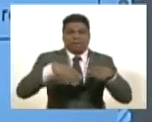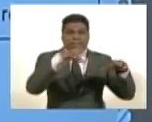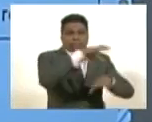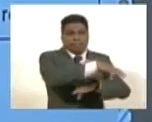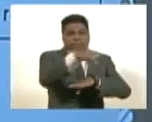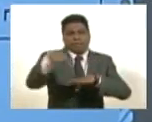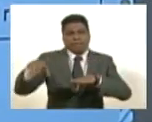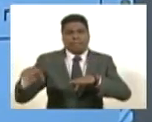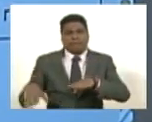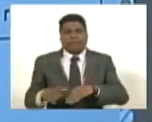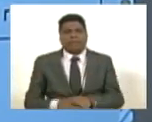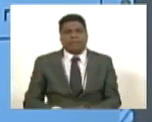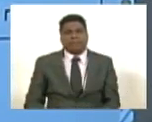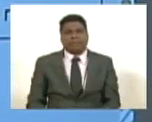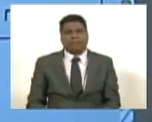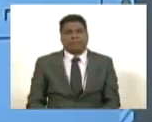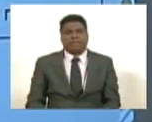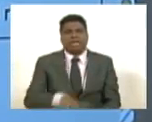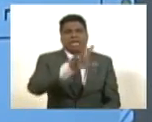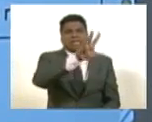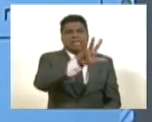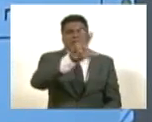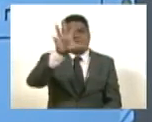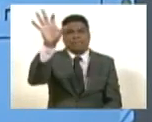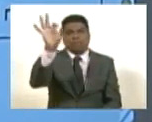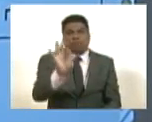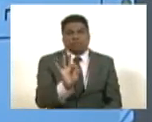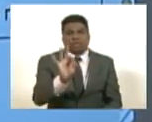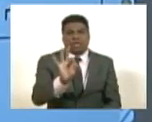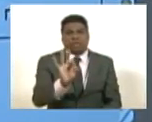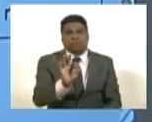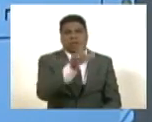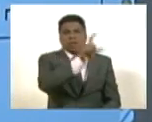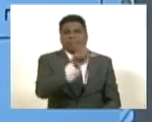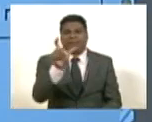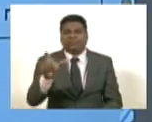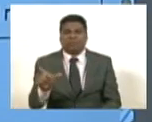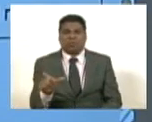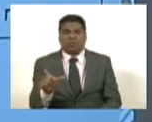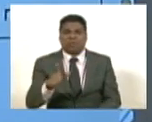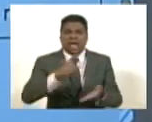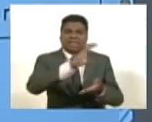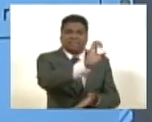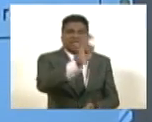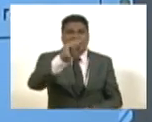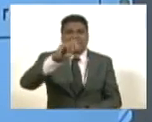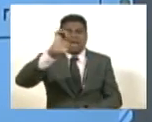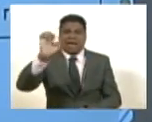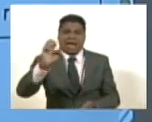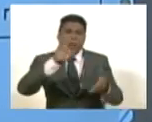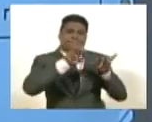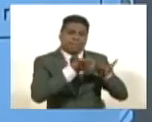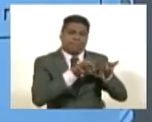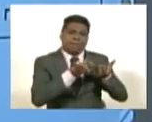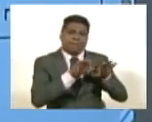la postulación corresponde al 3% del registro electoral del municipio al cual se